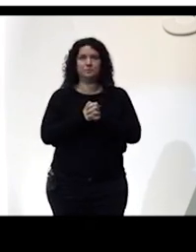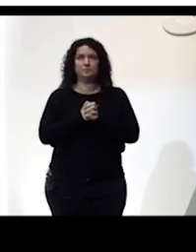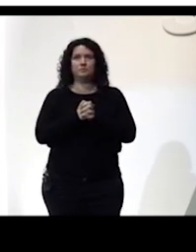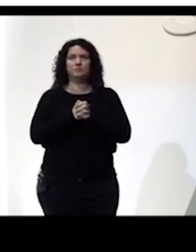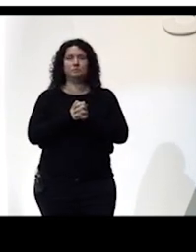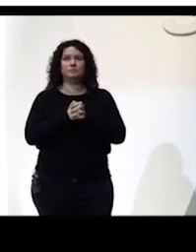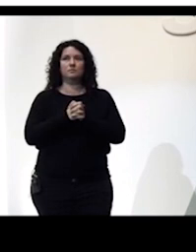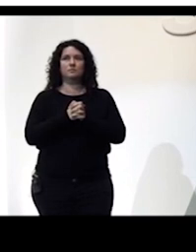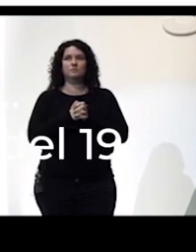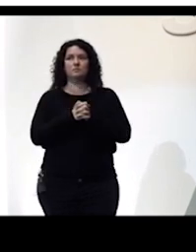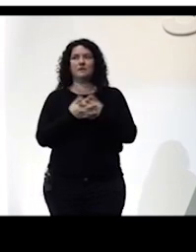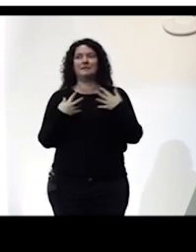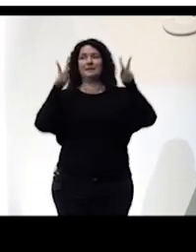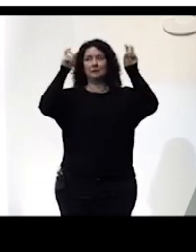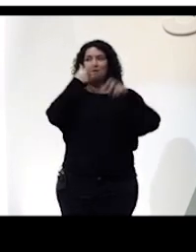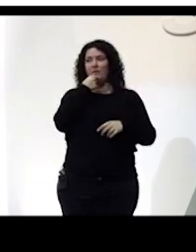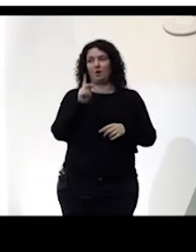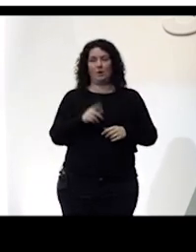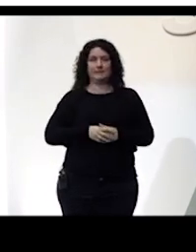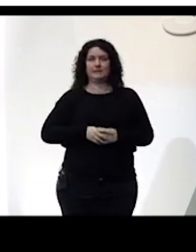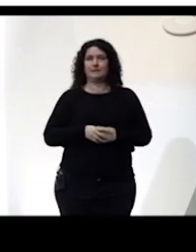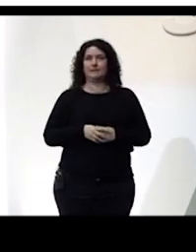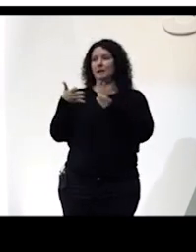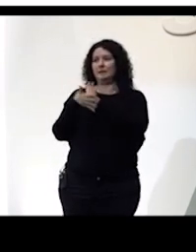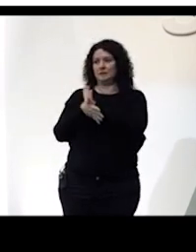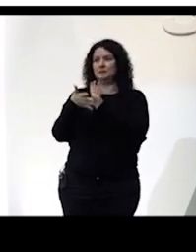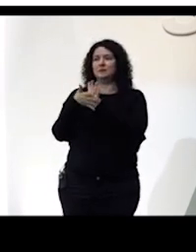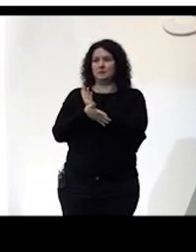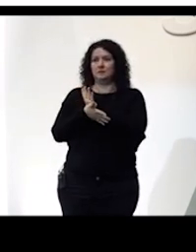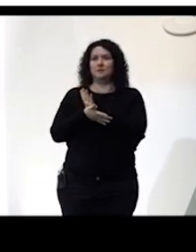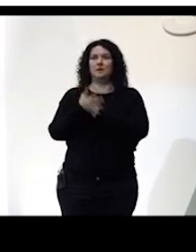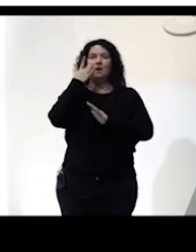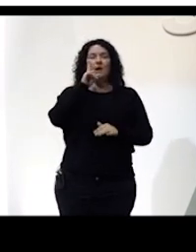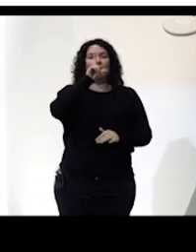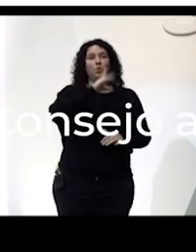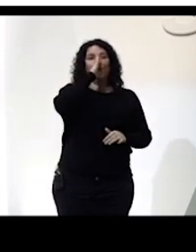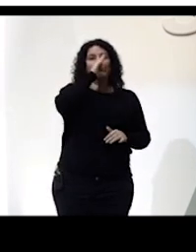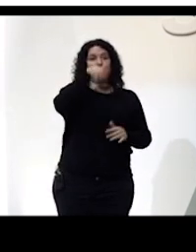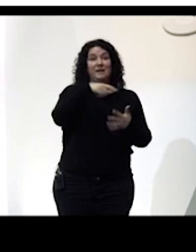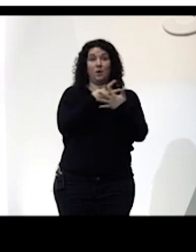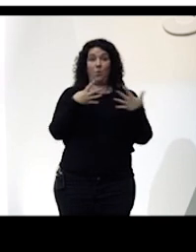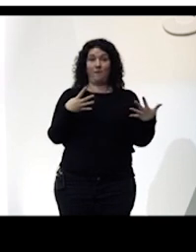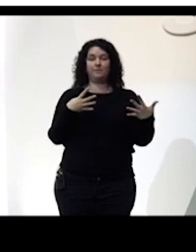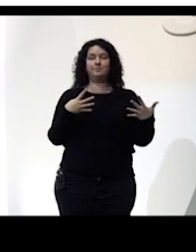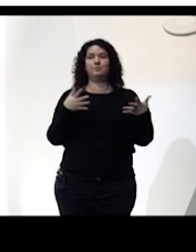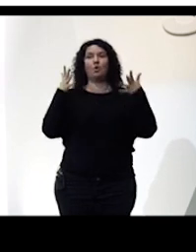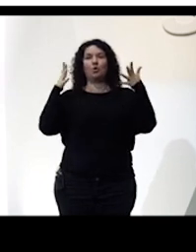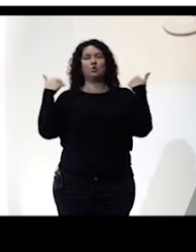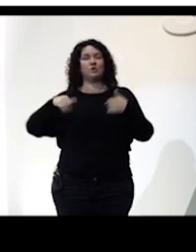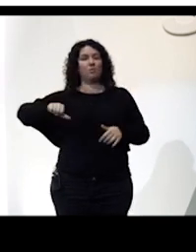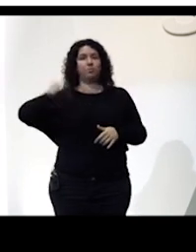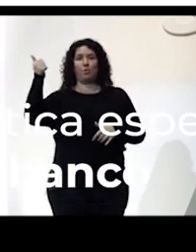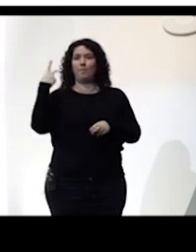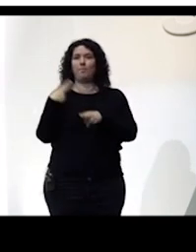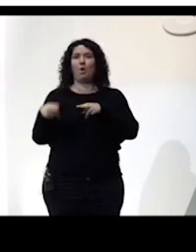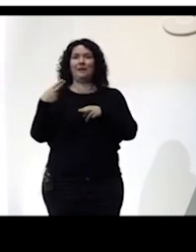ya saben que no es un tema fácil. Nosotros, después de, desde el 1 de febrero del 19, el Consejo aprobó una política,